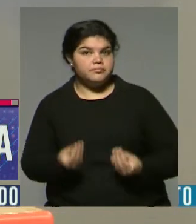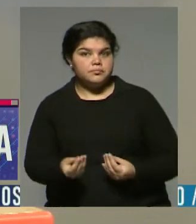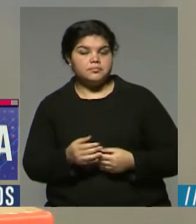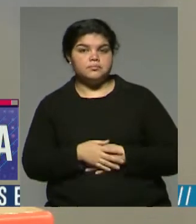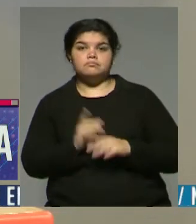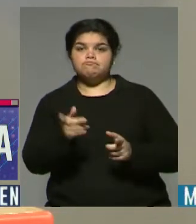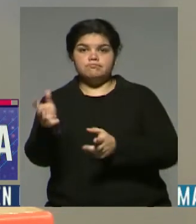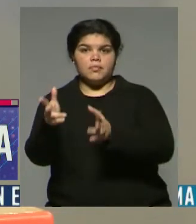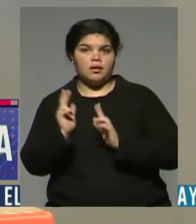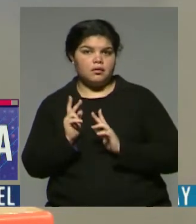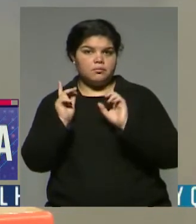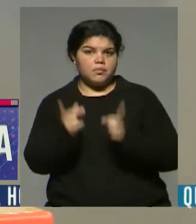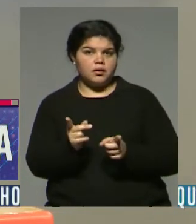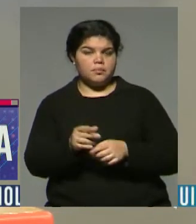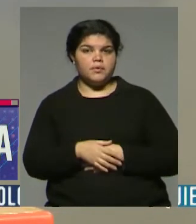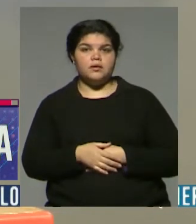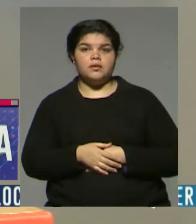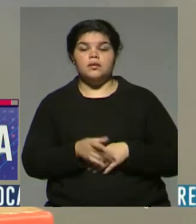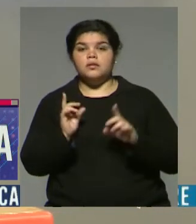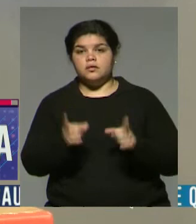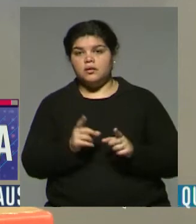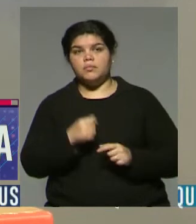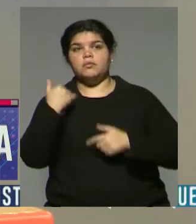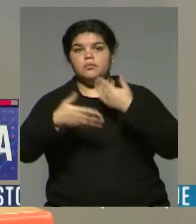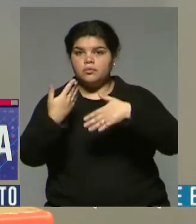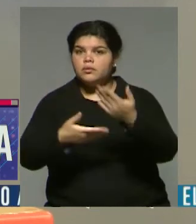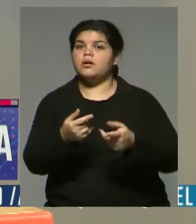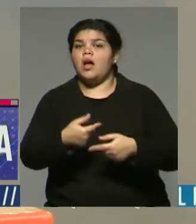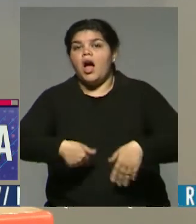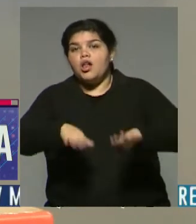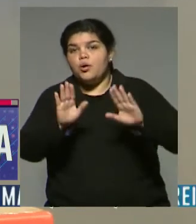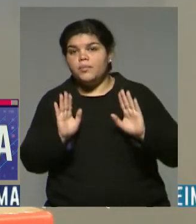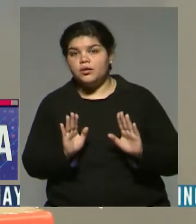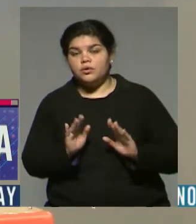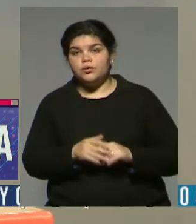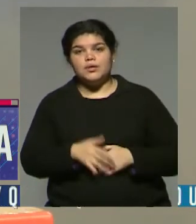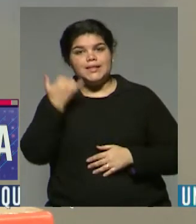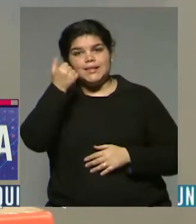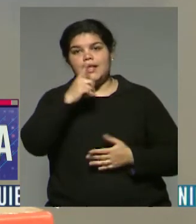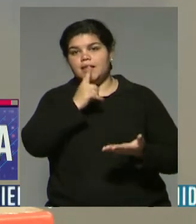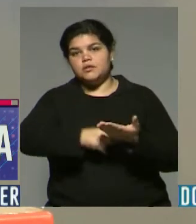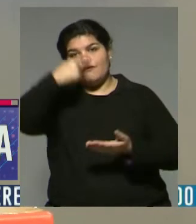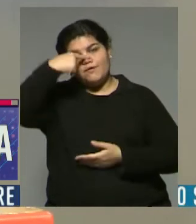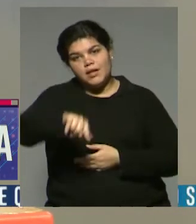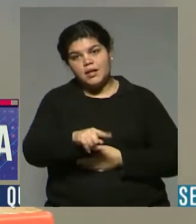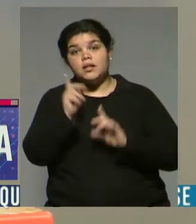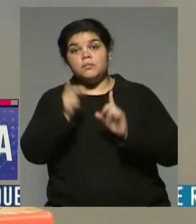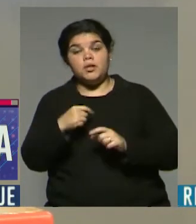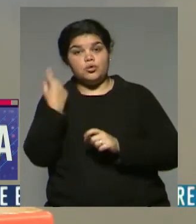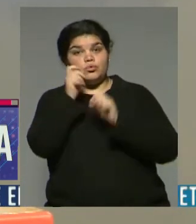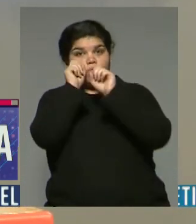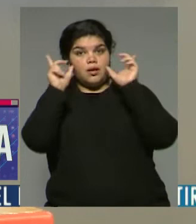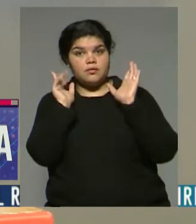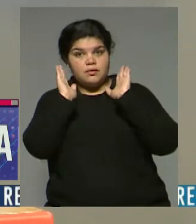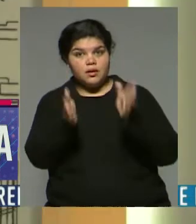lo decías vos, como se viene dando la crónica, es posible que ya haya una definición. Estaremos justamente atentos a lo que